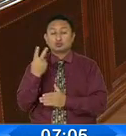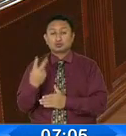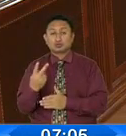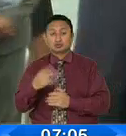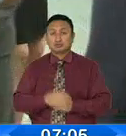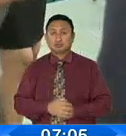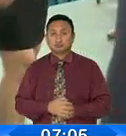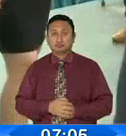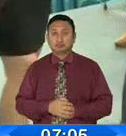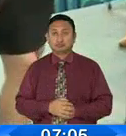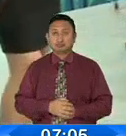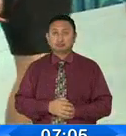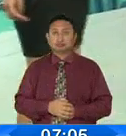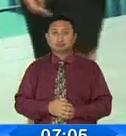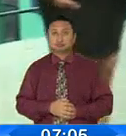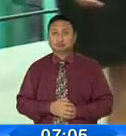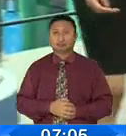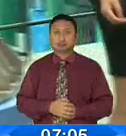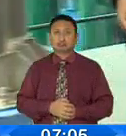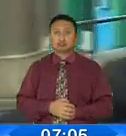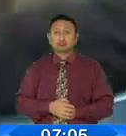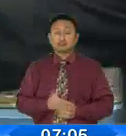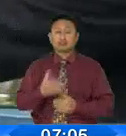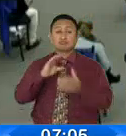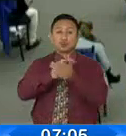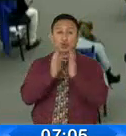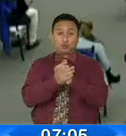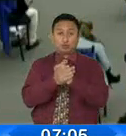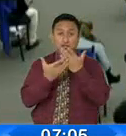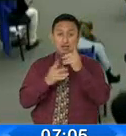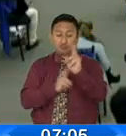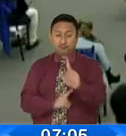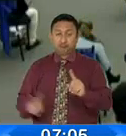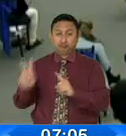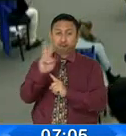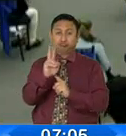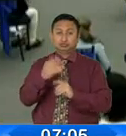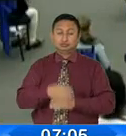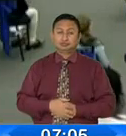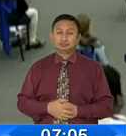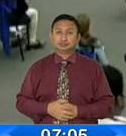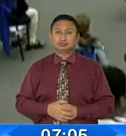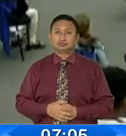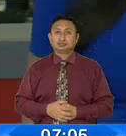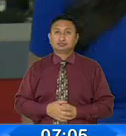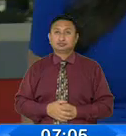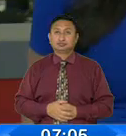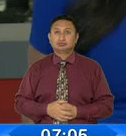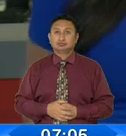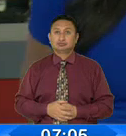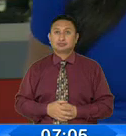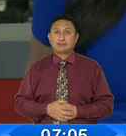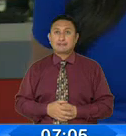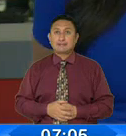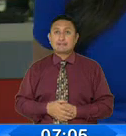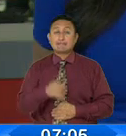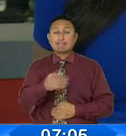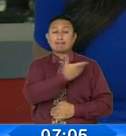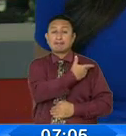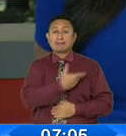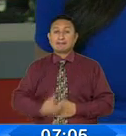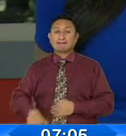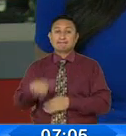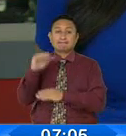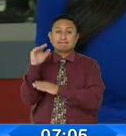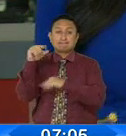que se posesionarán en el mes de noviembre, informó Valeria Navarro. Y el presidente de la República,